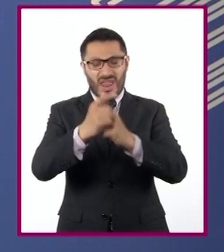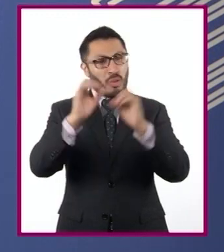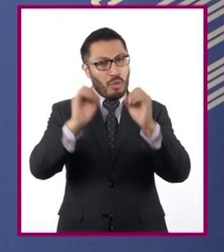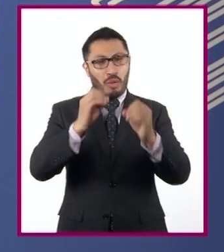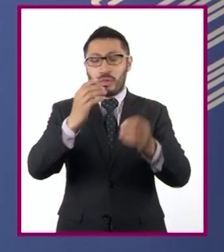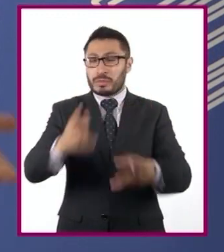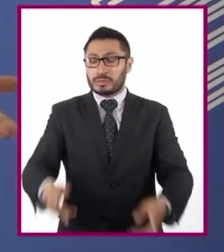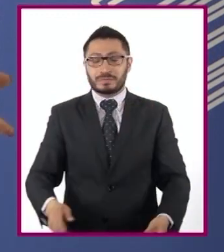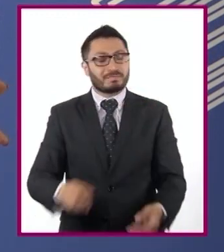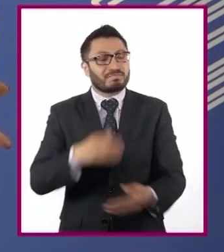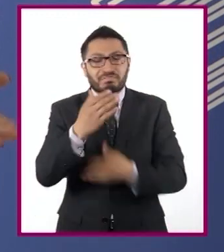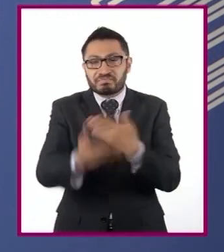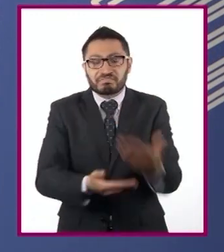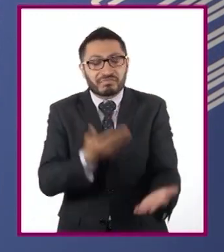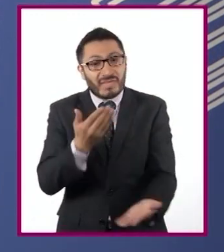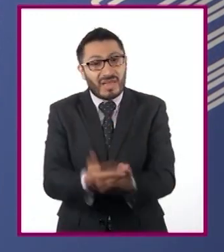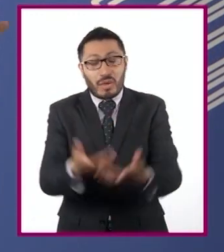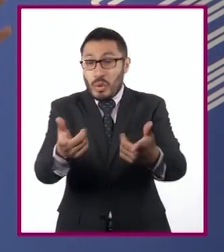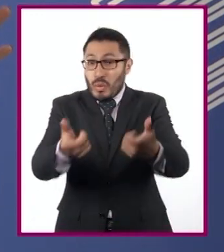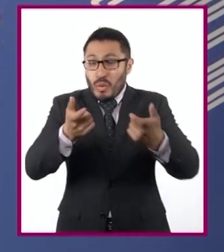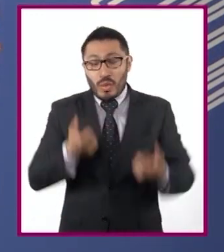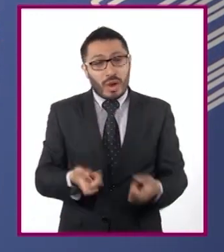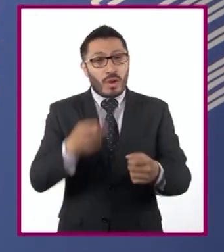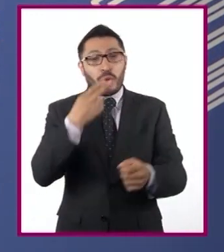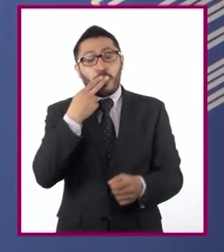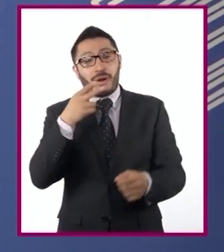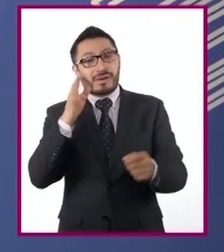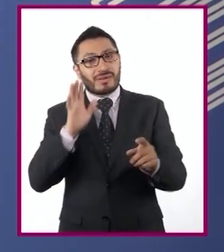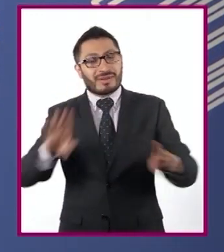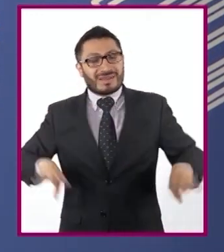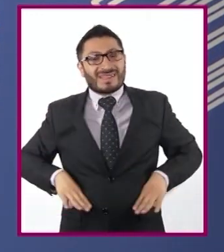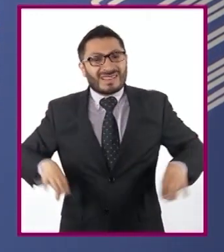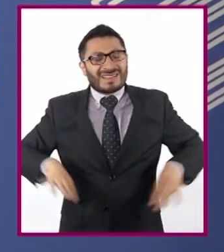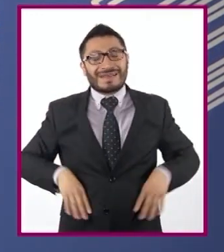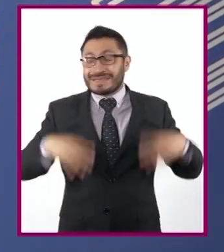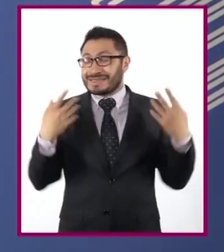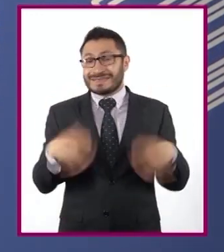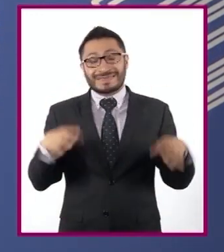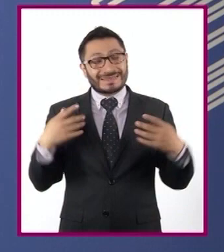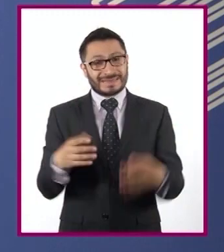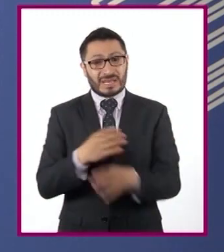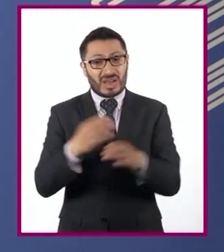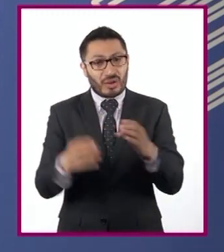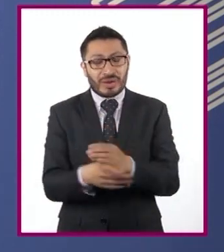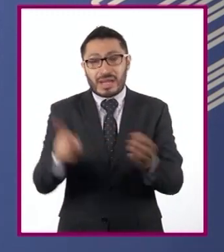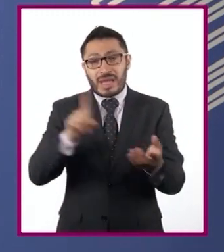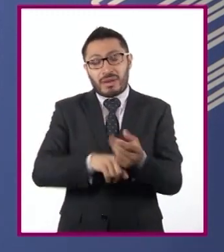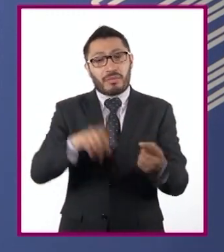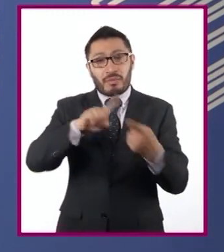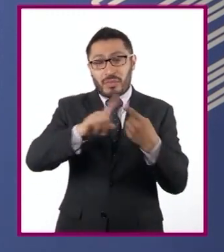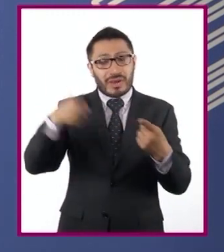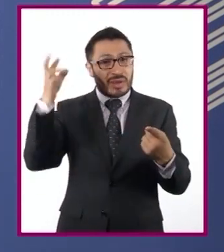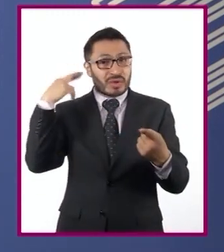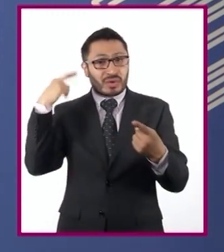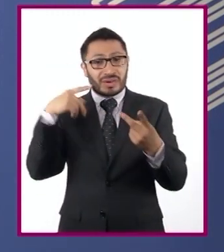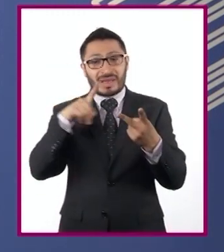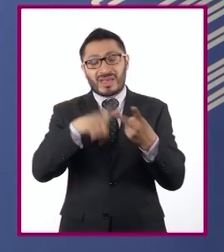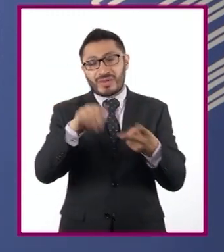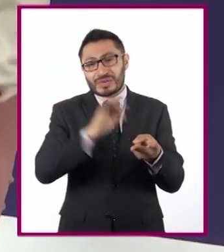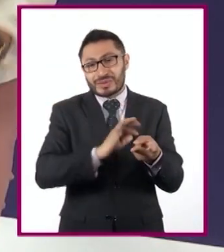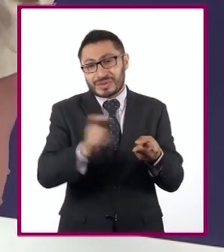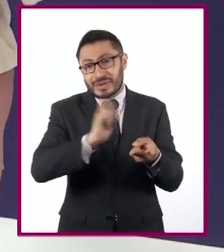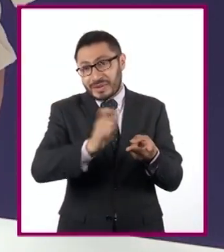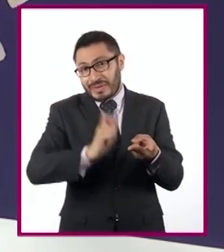sus ganancias, utilizando todos los elementos que estén a su alcance, como los sonidos, los textos y las